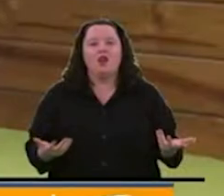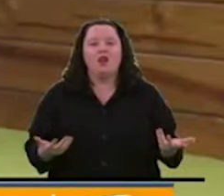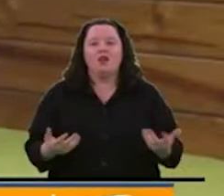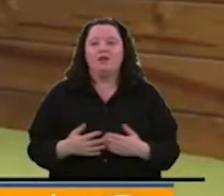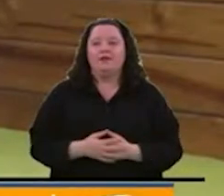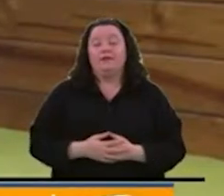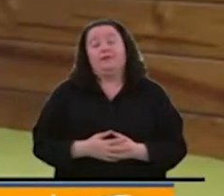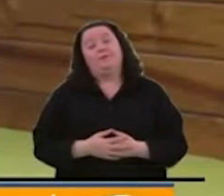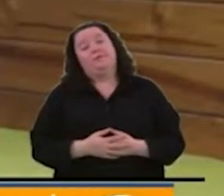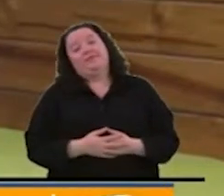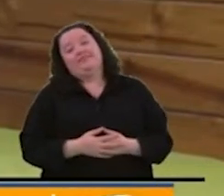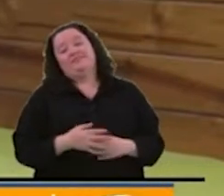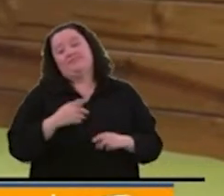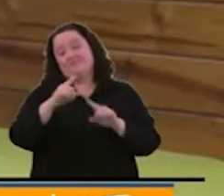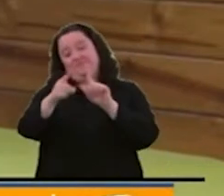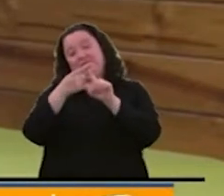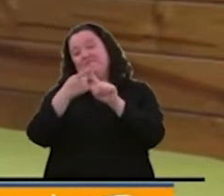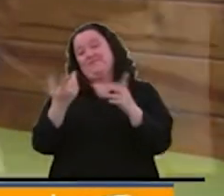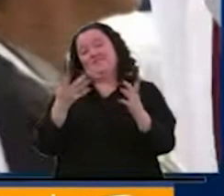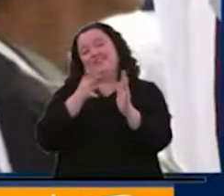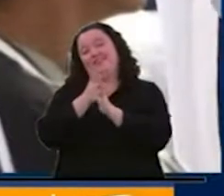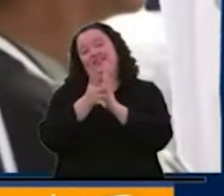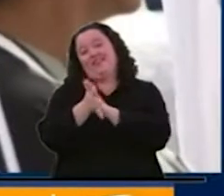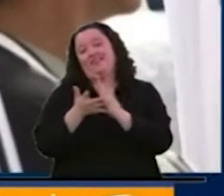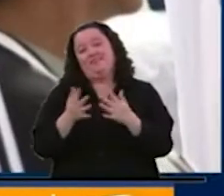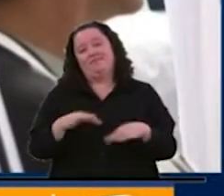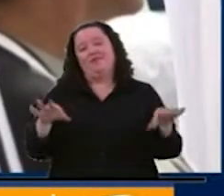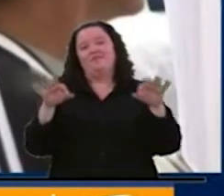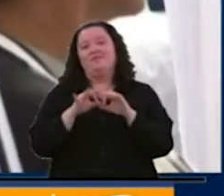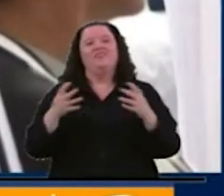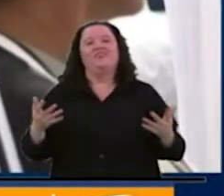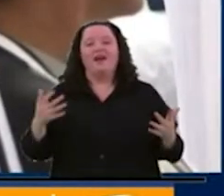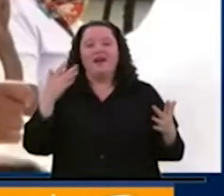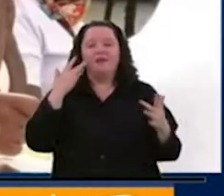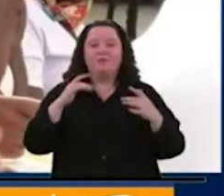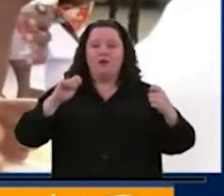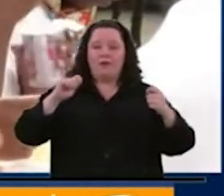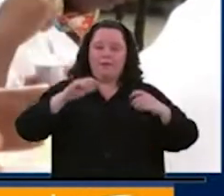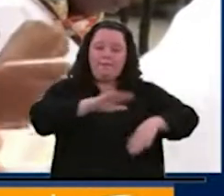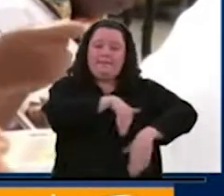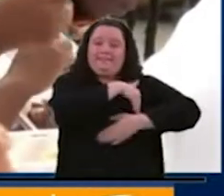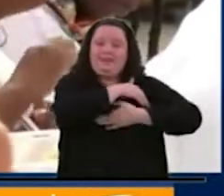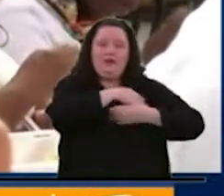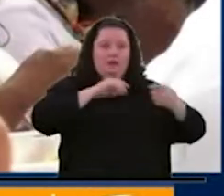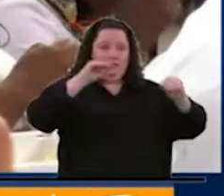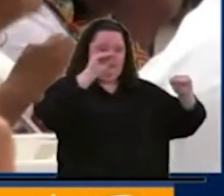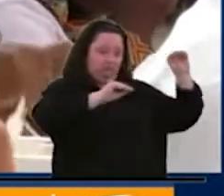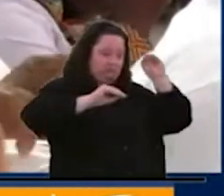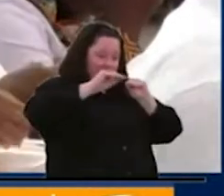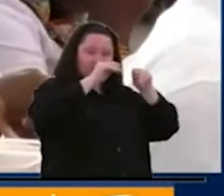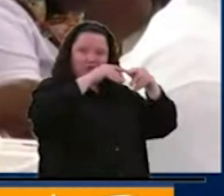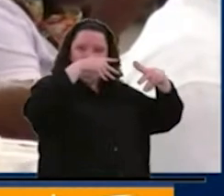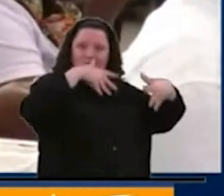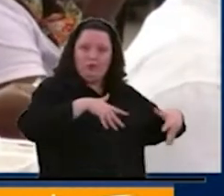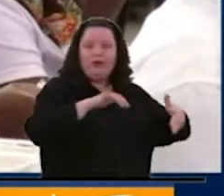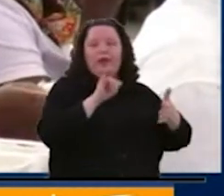Bueno, lo primero que tengo que decir es que hay que reestructurar el ministerio, entonces